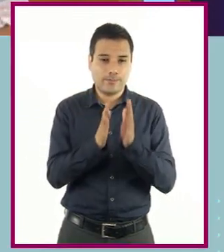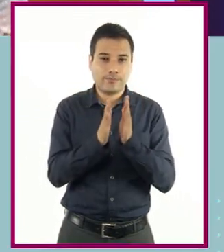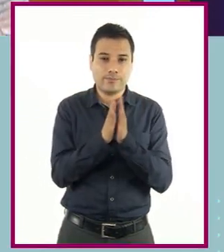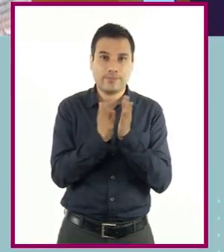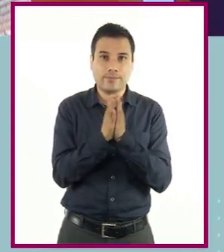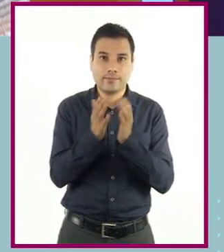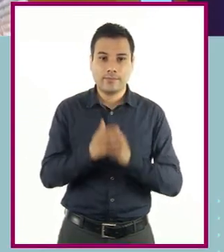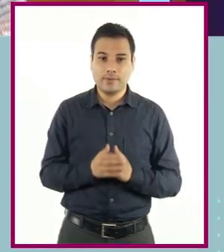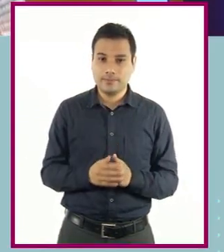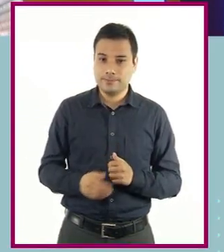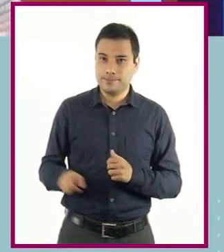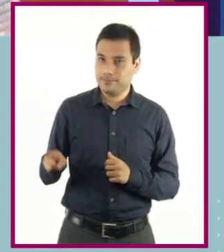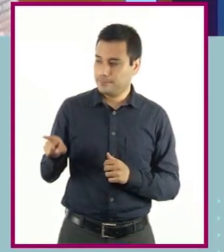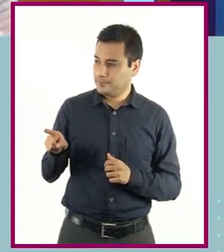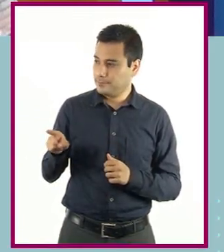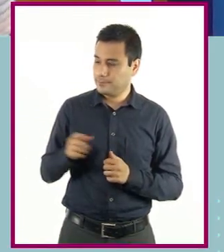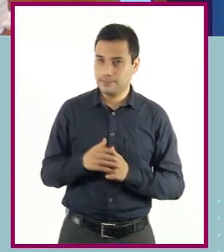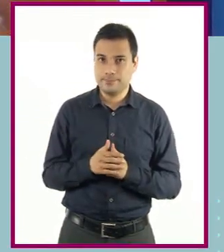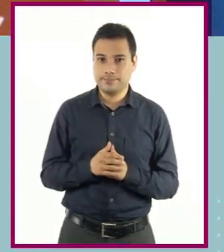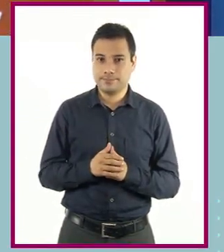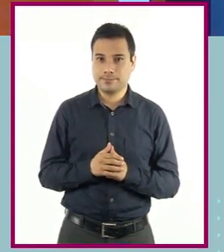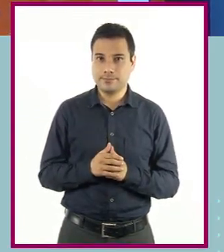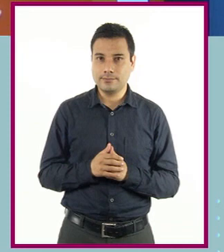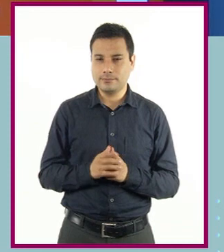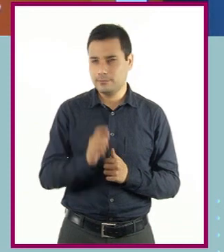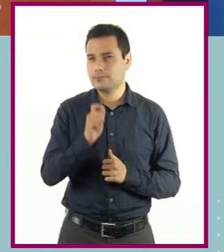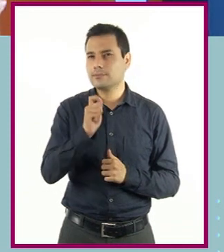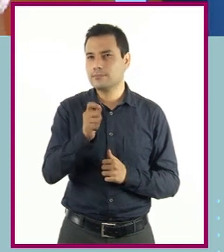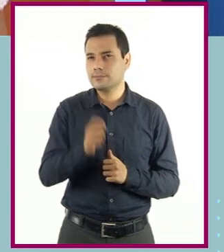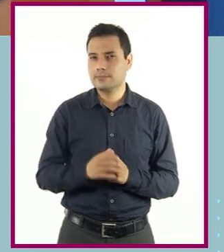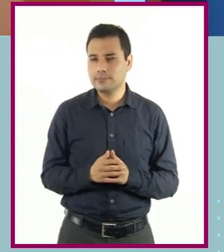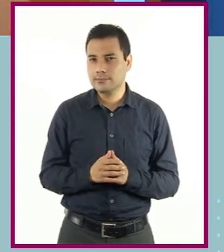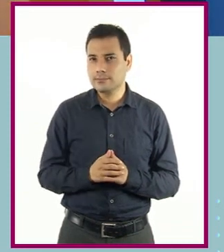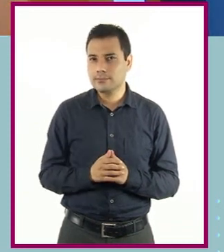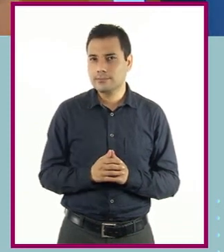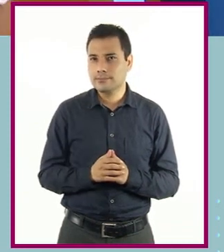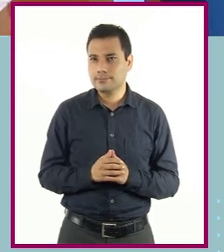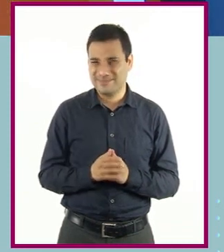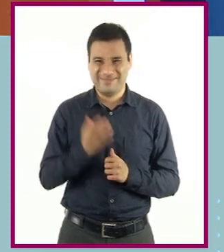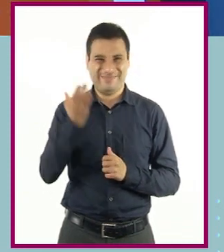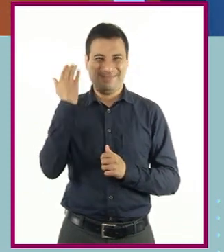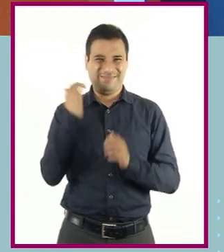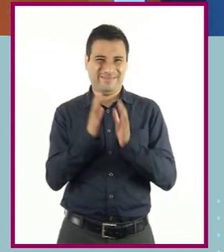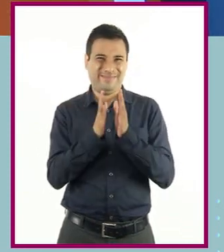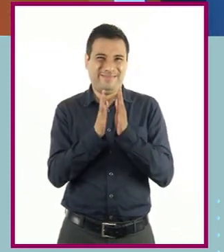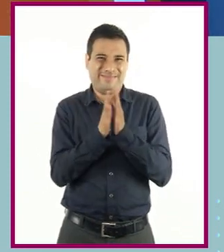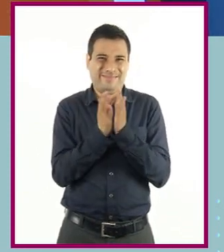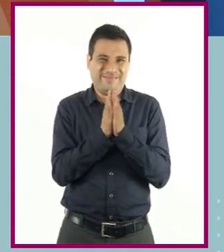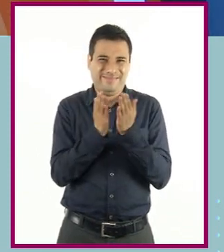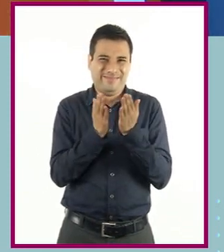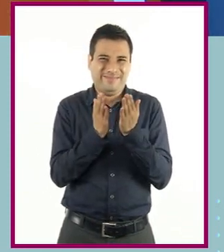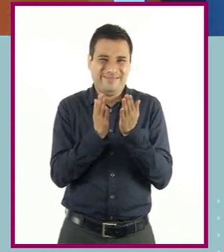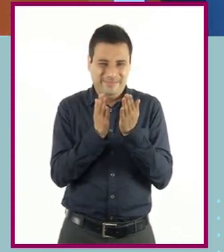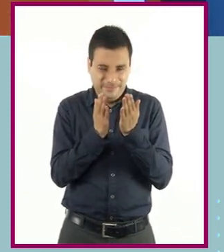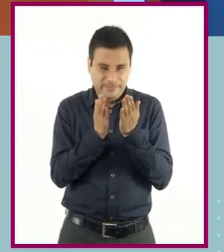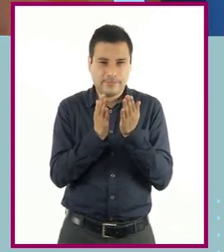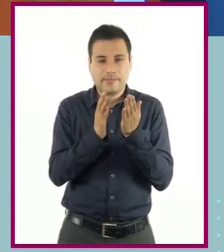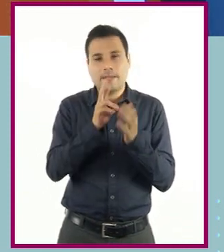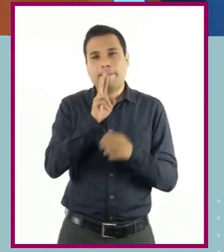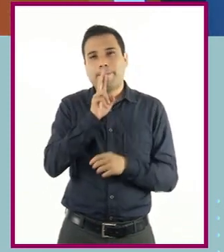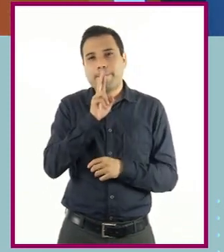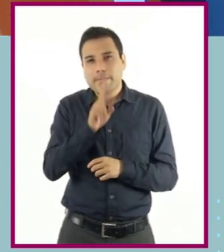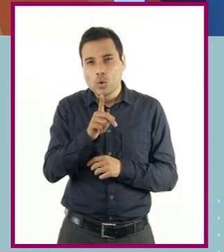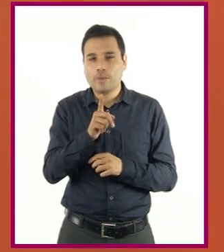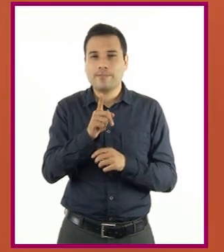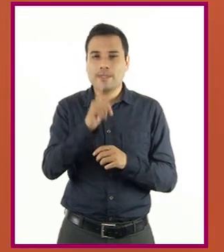libro Brevísima historia del tiempo, en la que condensaba lo que explicaba en la obra original con un lenguaje